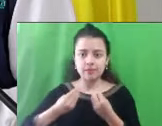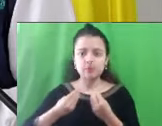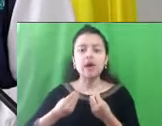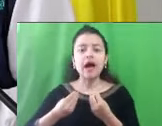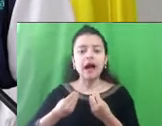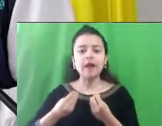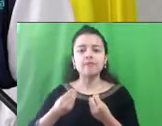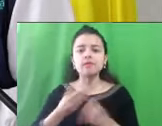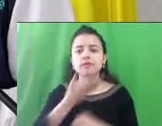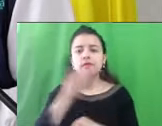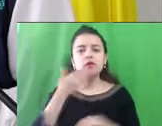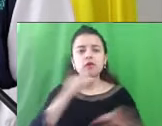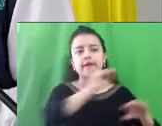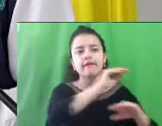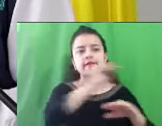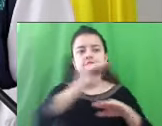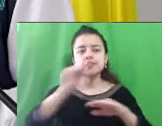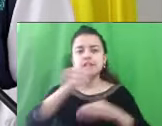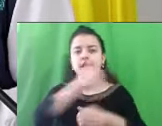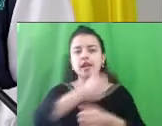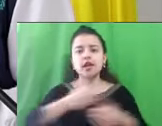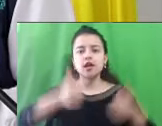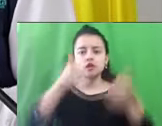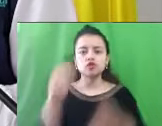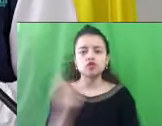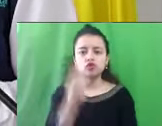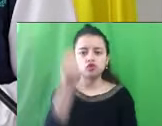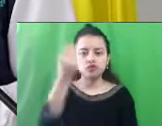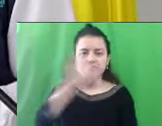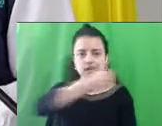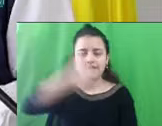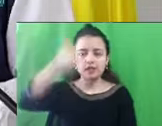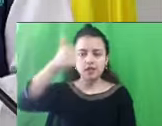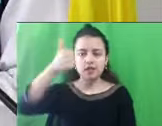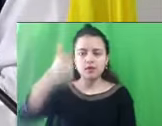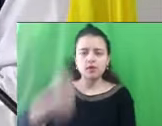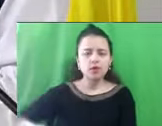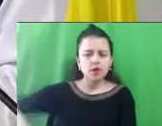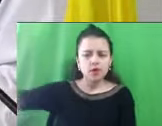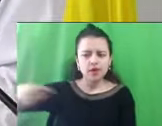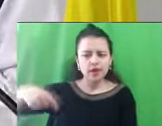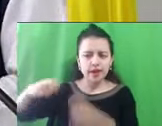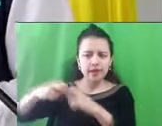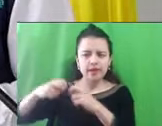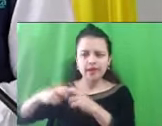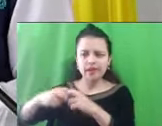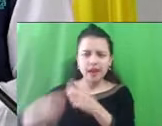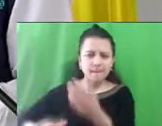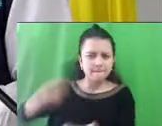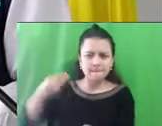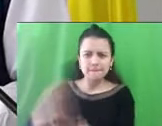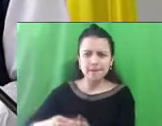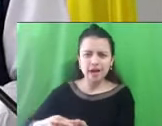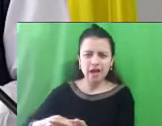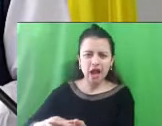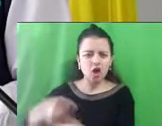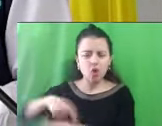darle... no llevar todo el gasto, sino llevarlo a una inversión.